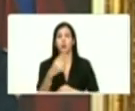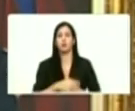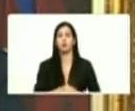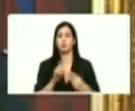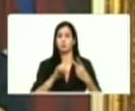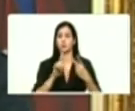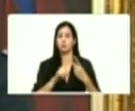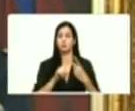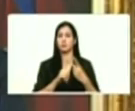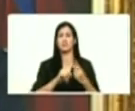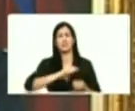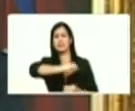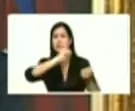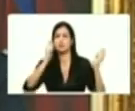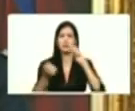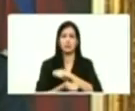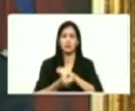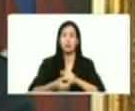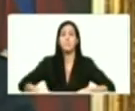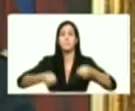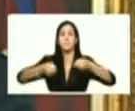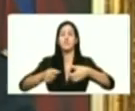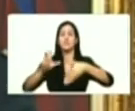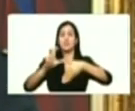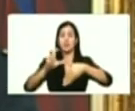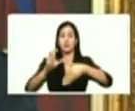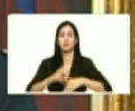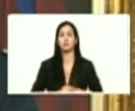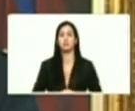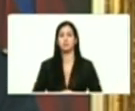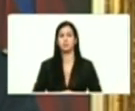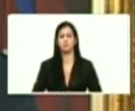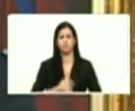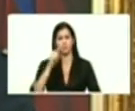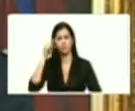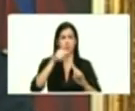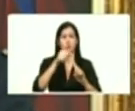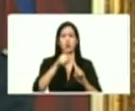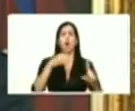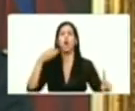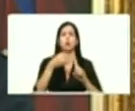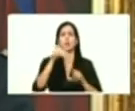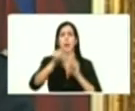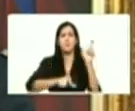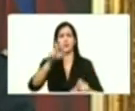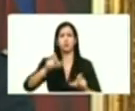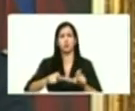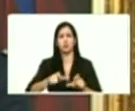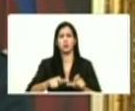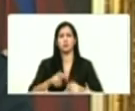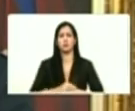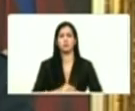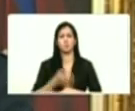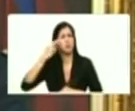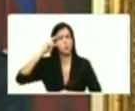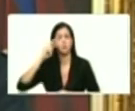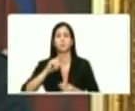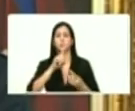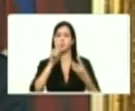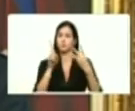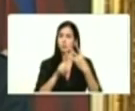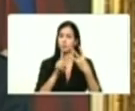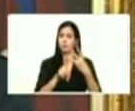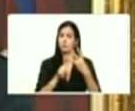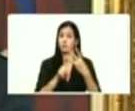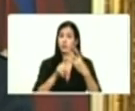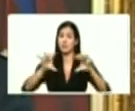radical total y profunda de abastos bicentenario y ataque al gorgojo en tercer lugar recobrar de manera